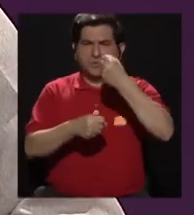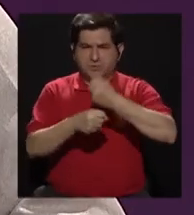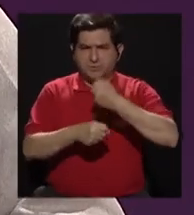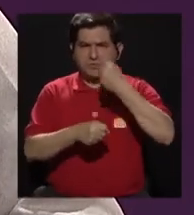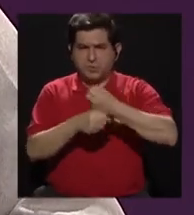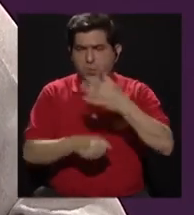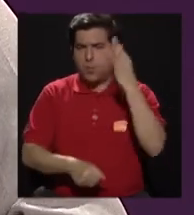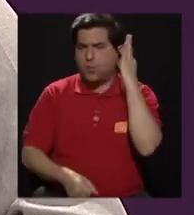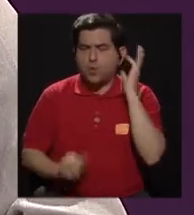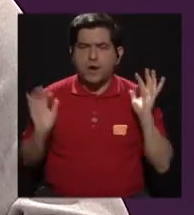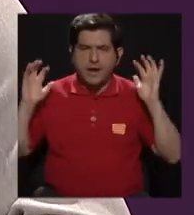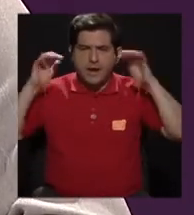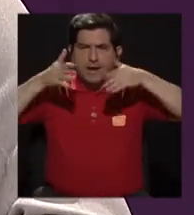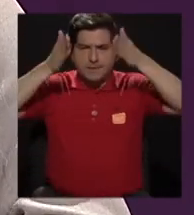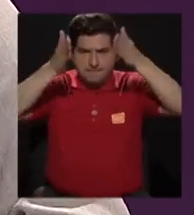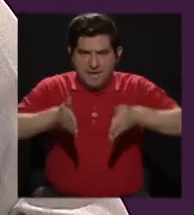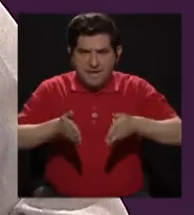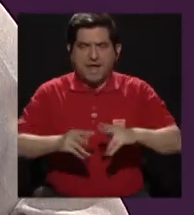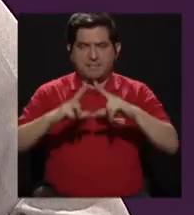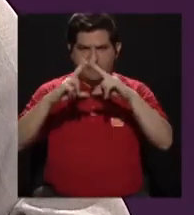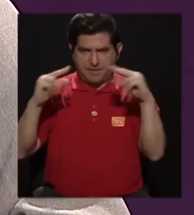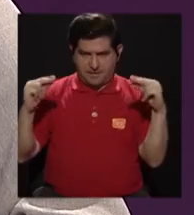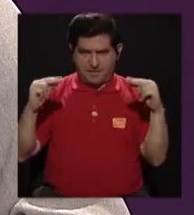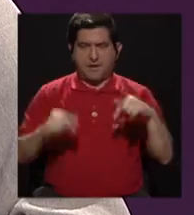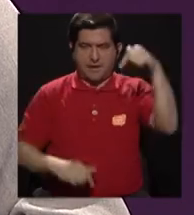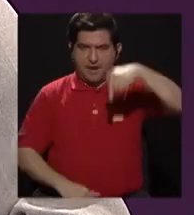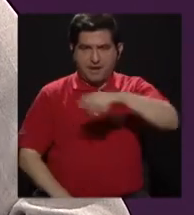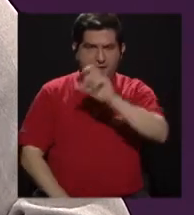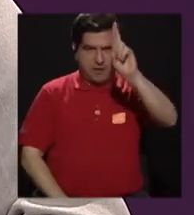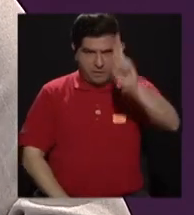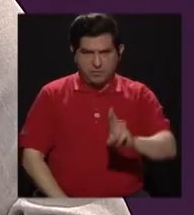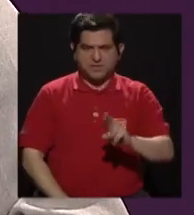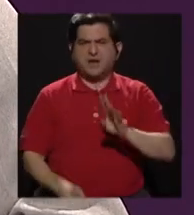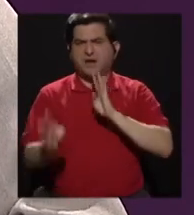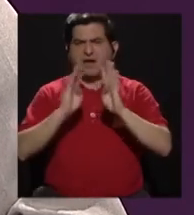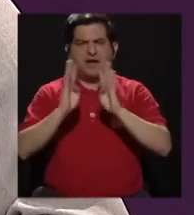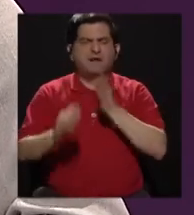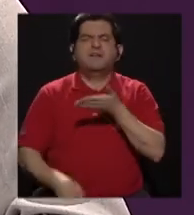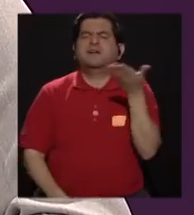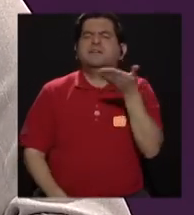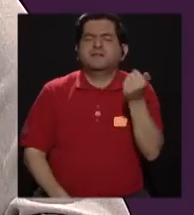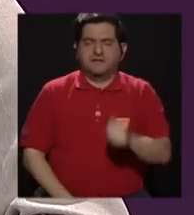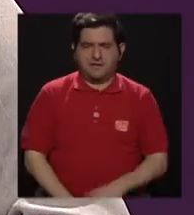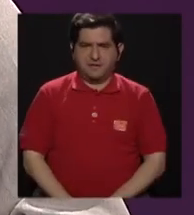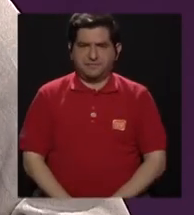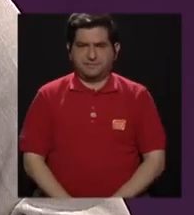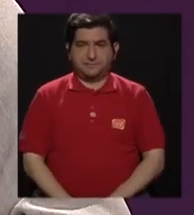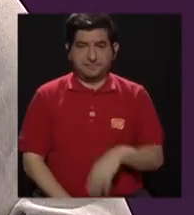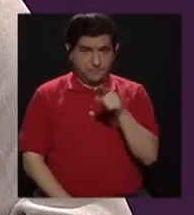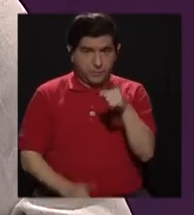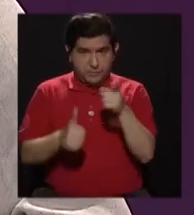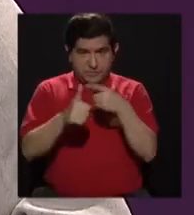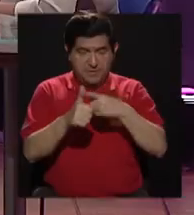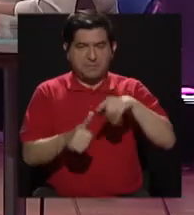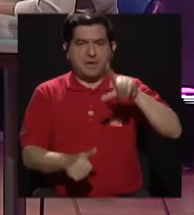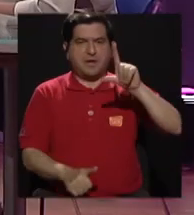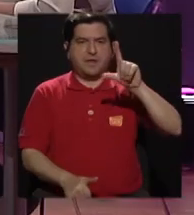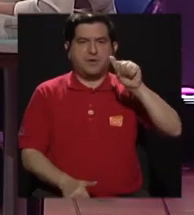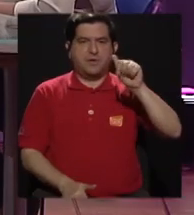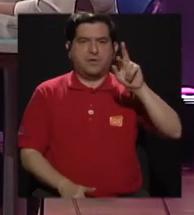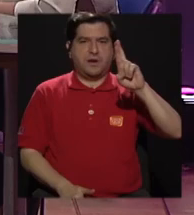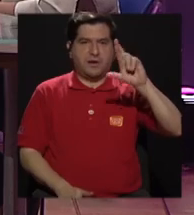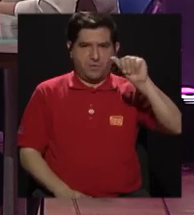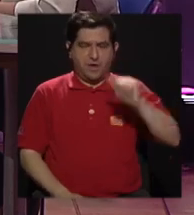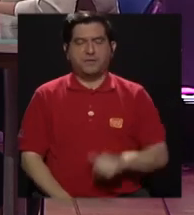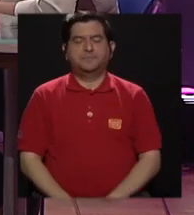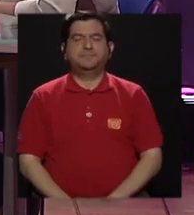mujeres migrantes nicaragüenses en Costa Rica, ¿a qué nos estamos acotando, Laura? Bueno, hay que